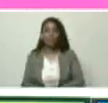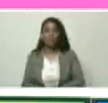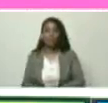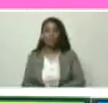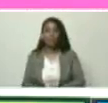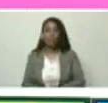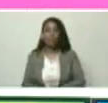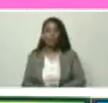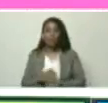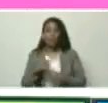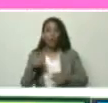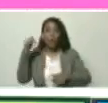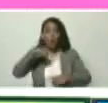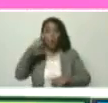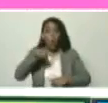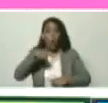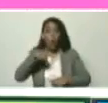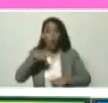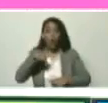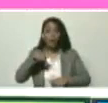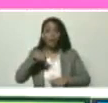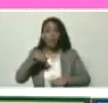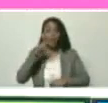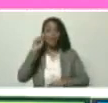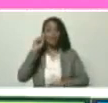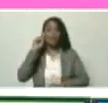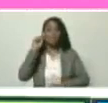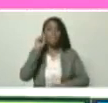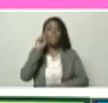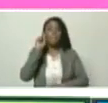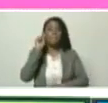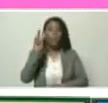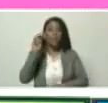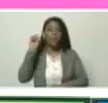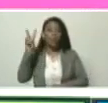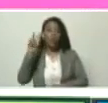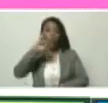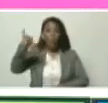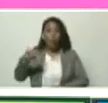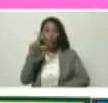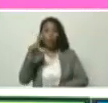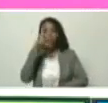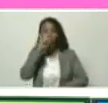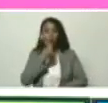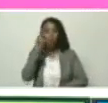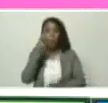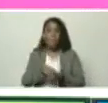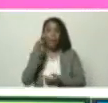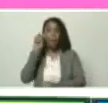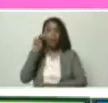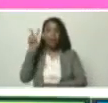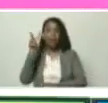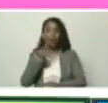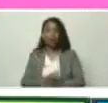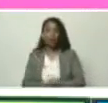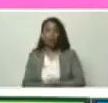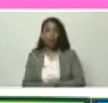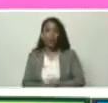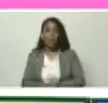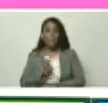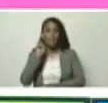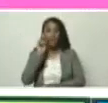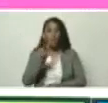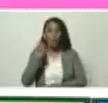Y hoy, siendo 22 de julio del año 2022, 22,